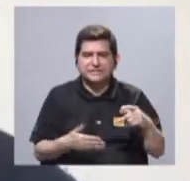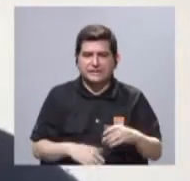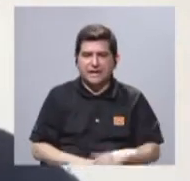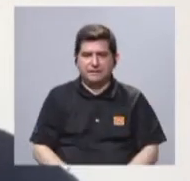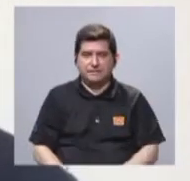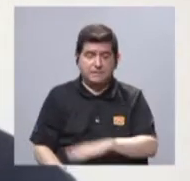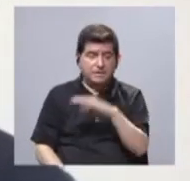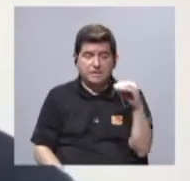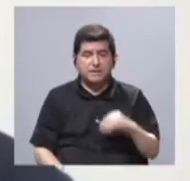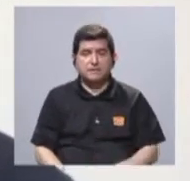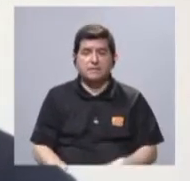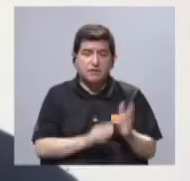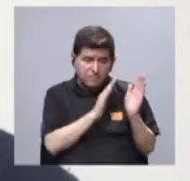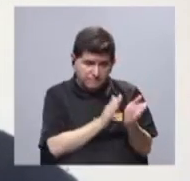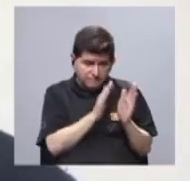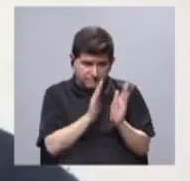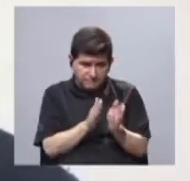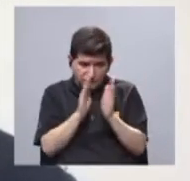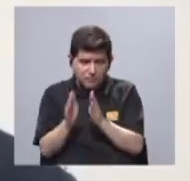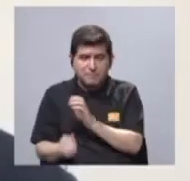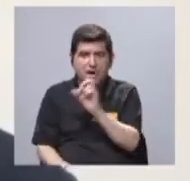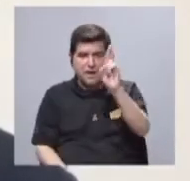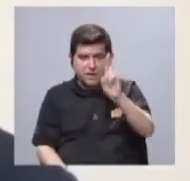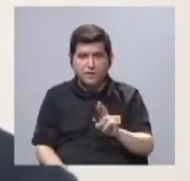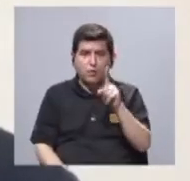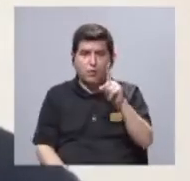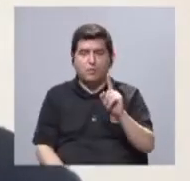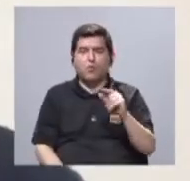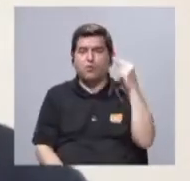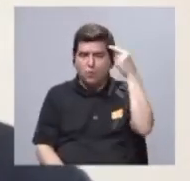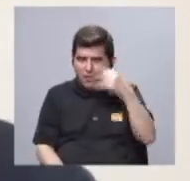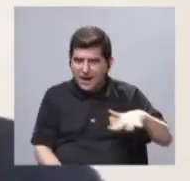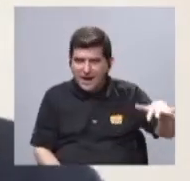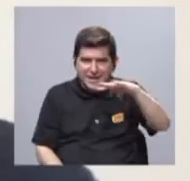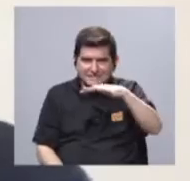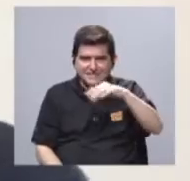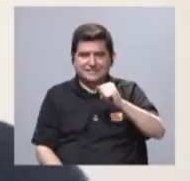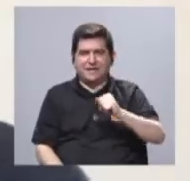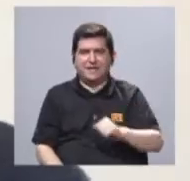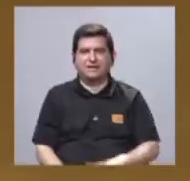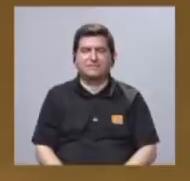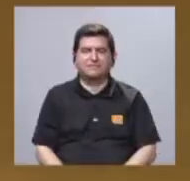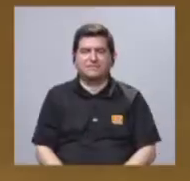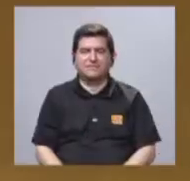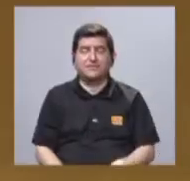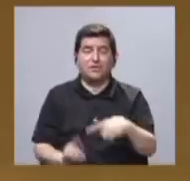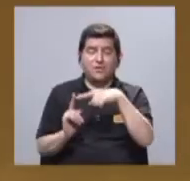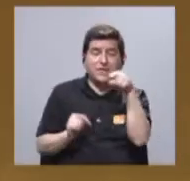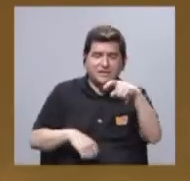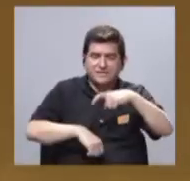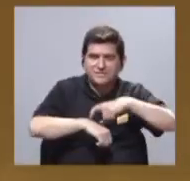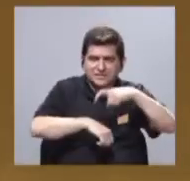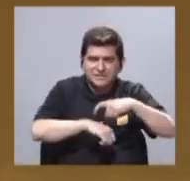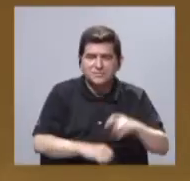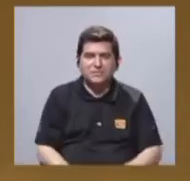autonomía de la provincia y, por consecuencia, la formación de Costa Rica como un estado,